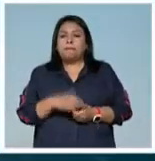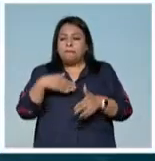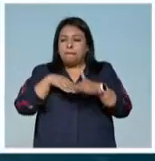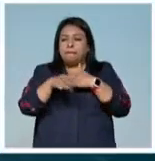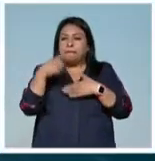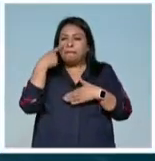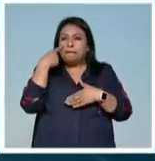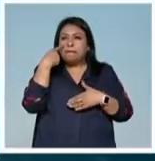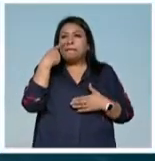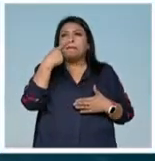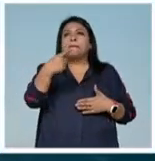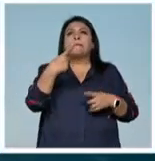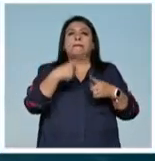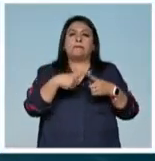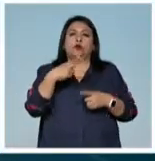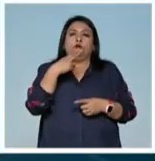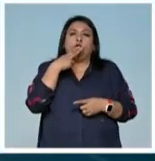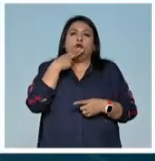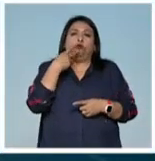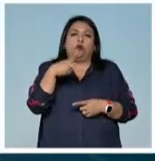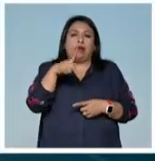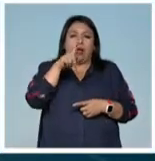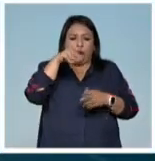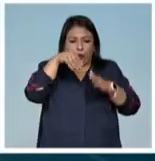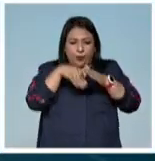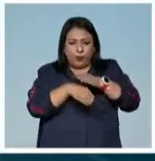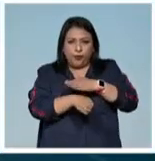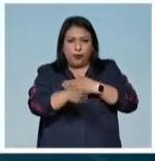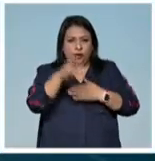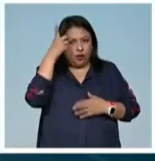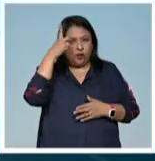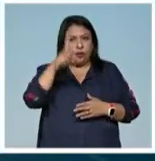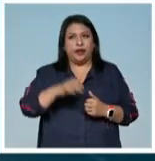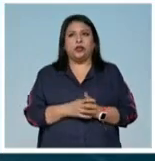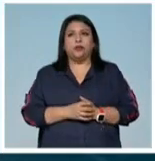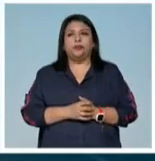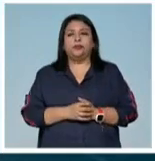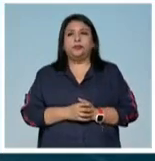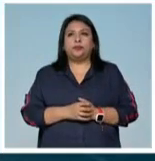Adentrémonos a las profundidades de nuestro patrimonio subacuático.